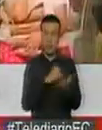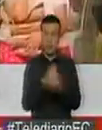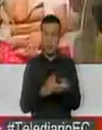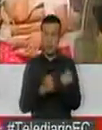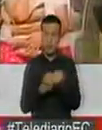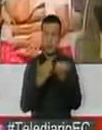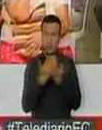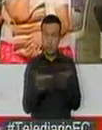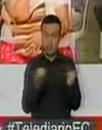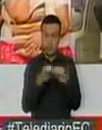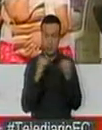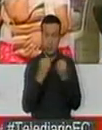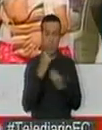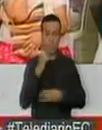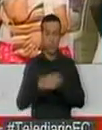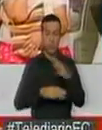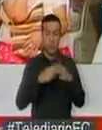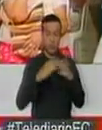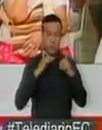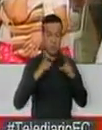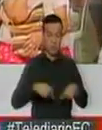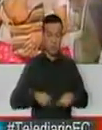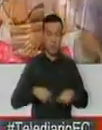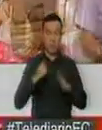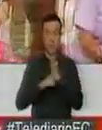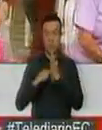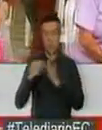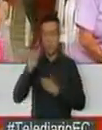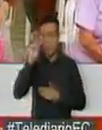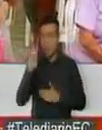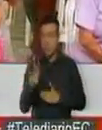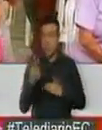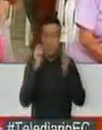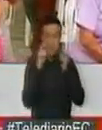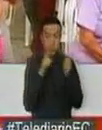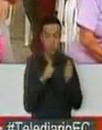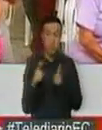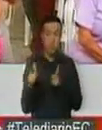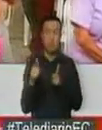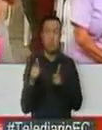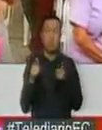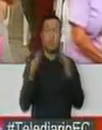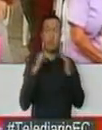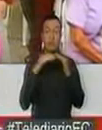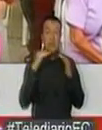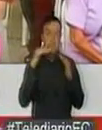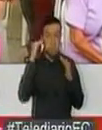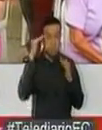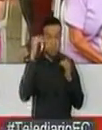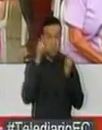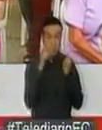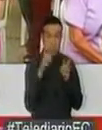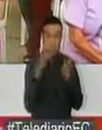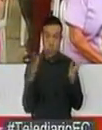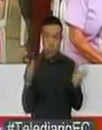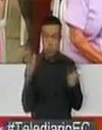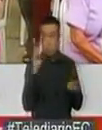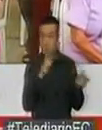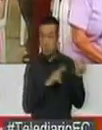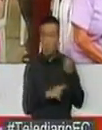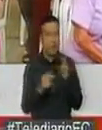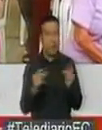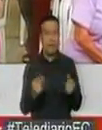con la OMS y el Ministerio de Salud, establezcamos las condiciones, no tenemos en los gerontológicos ninguna alerta y de detectarlas